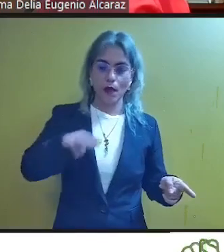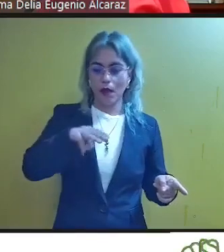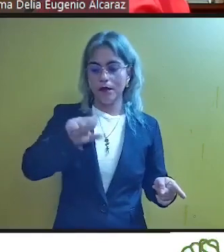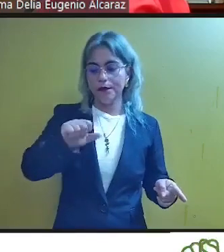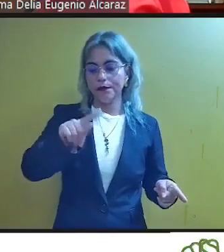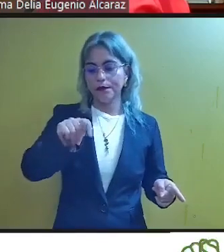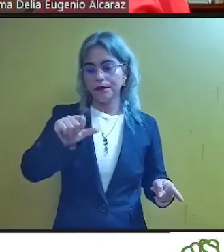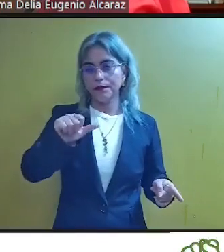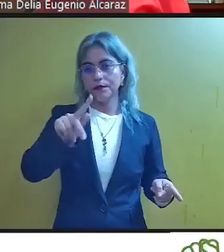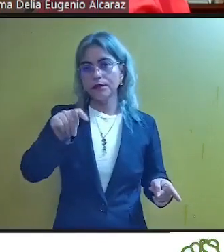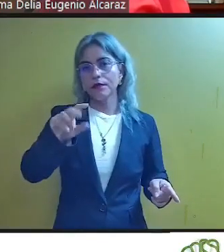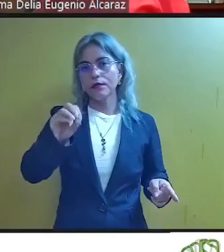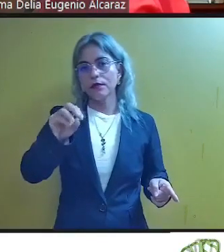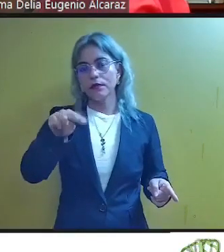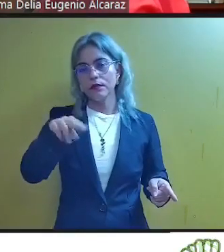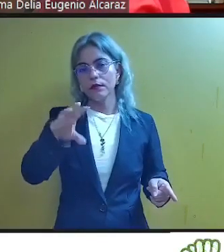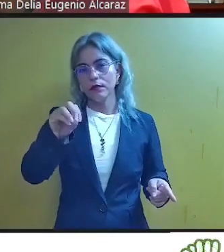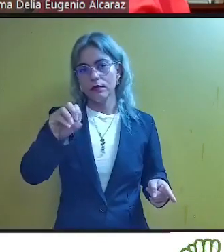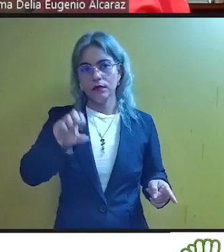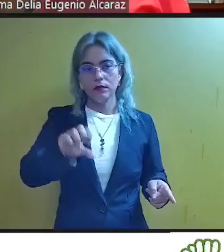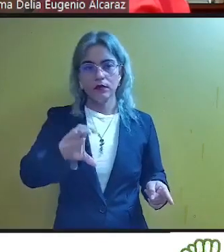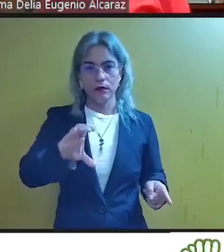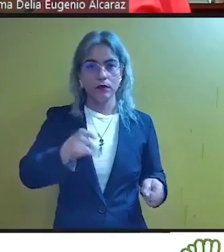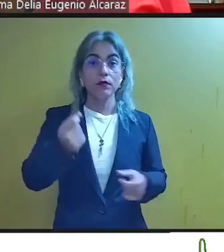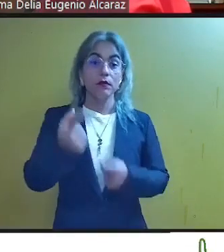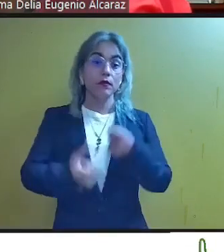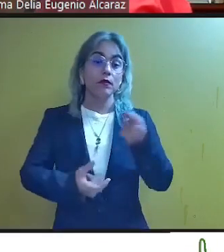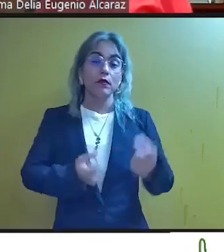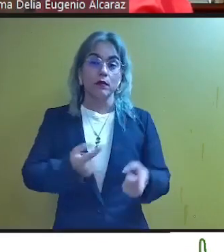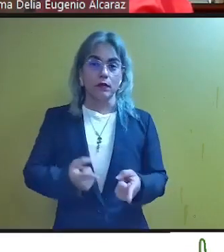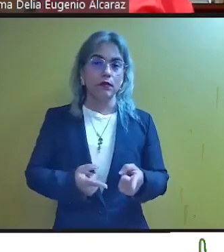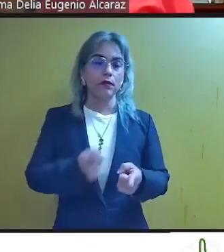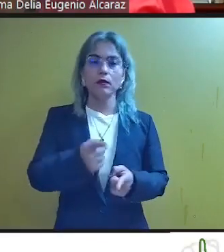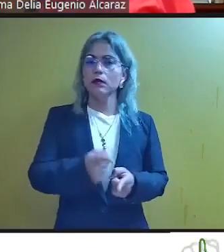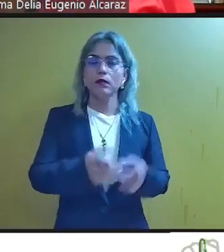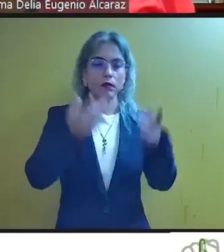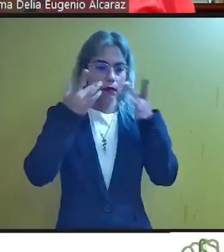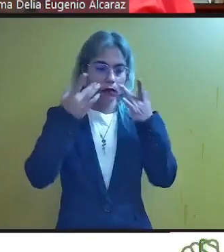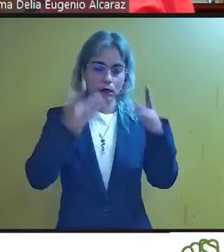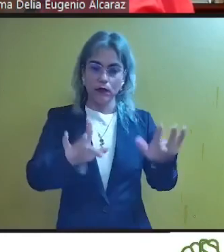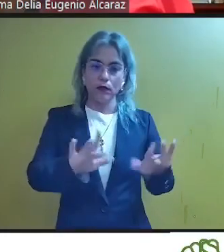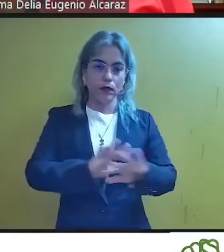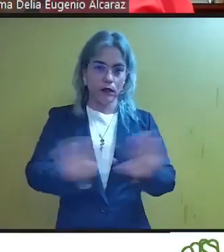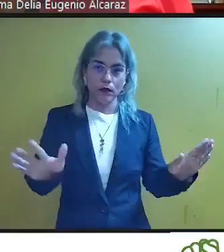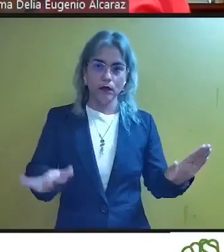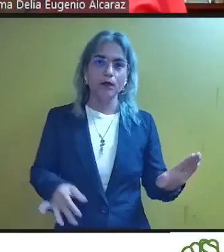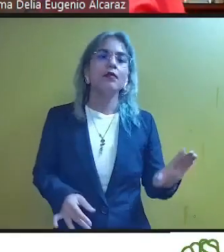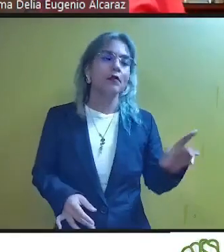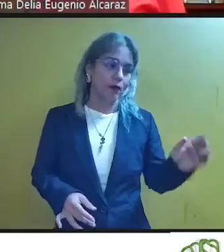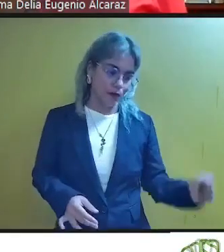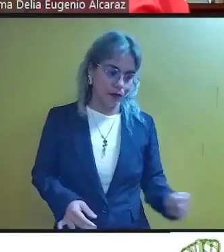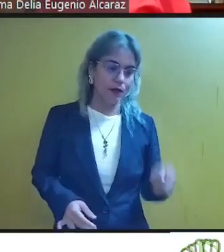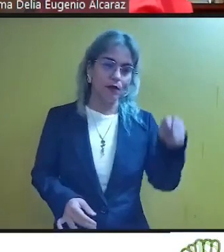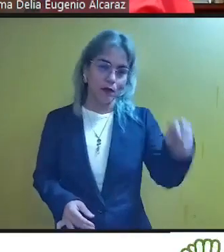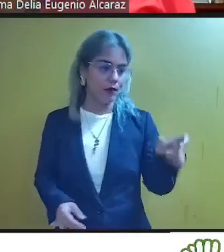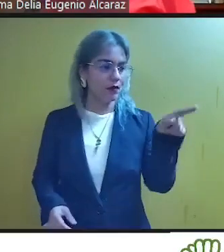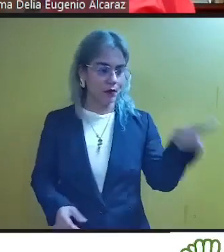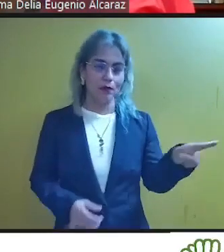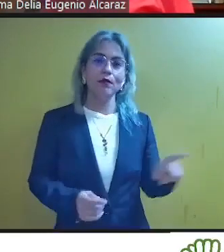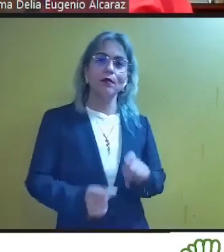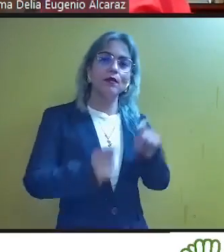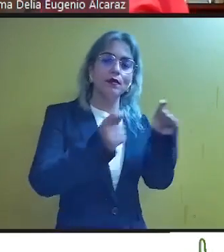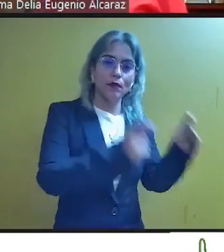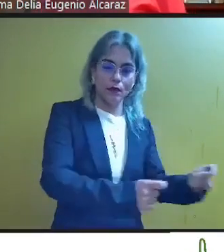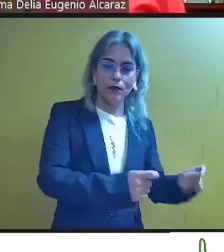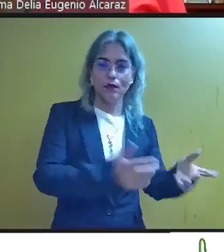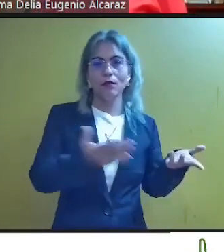ser nombrado por la comunidad ante las renuncias que presentaron los ciudadanos Juventino Ortiz Chávez y Daniel Mercenario Hernández al cargo de